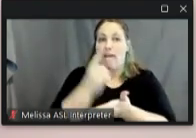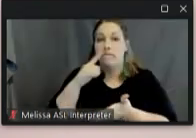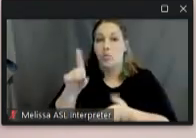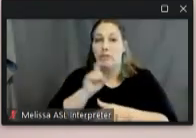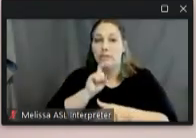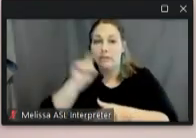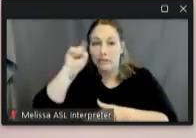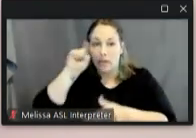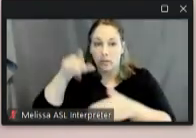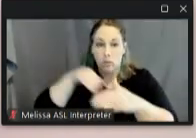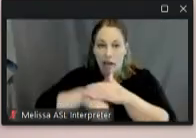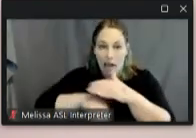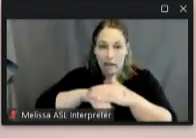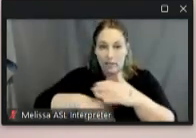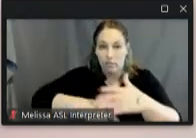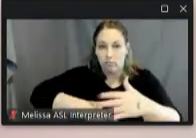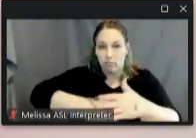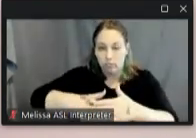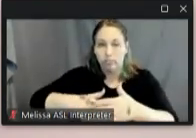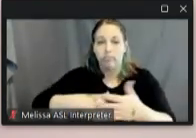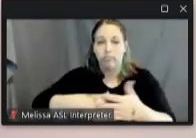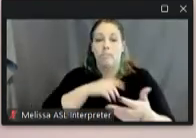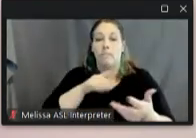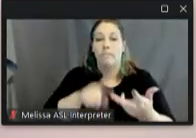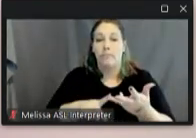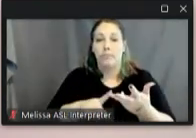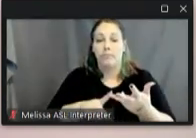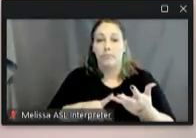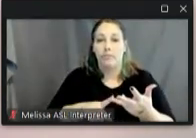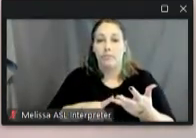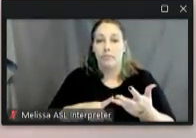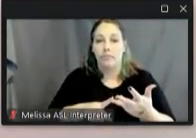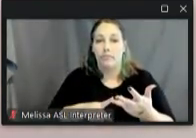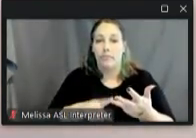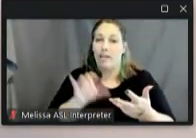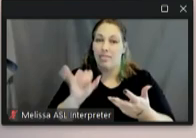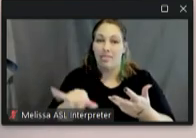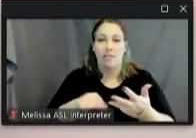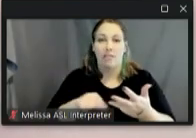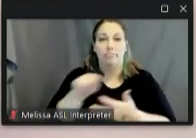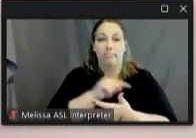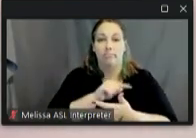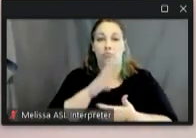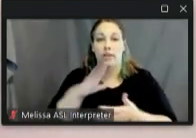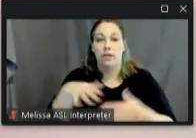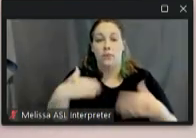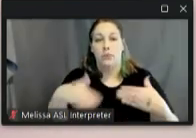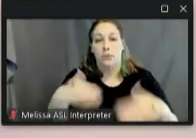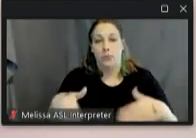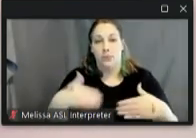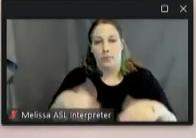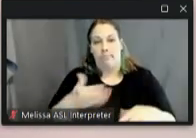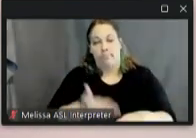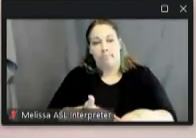para el desarrollo integral de las mujeres y niñas. Paralelamente, el Plan Nacional contra la Violencia hacia la Mujer